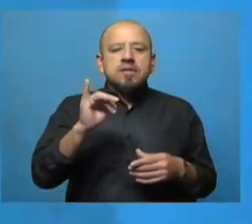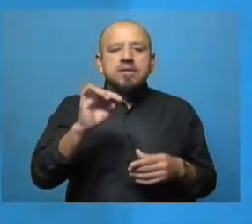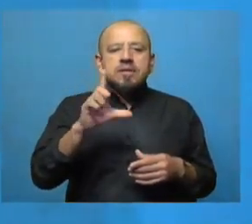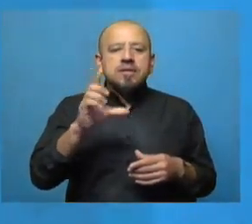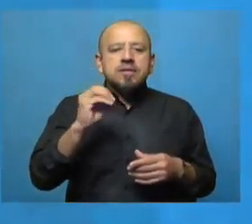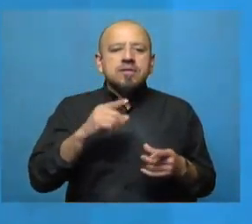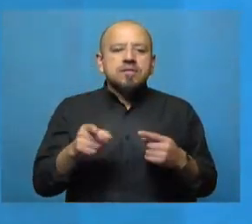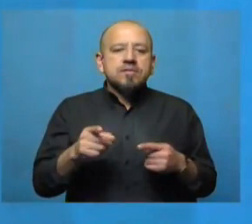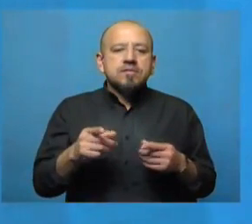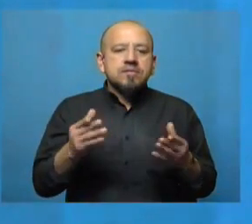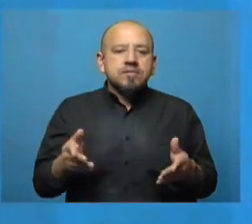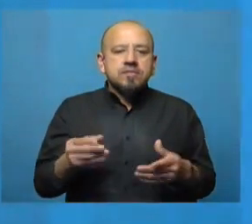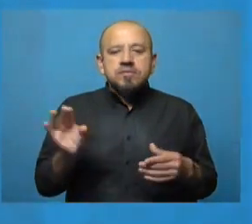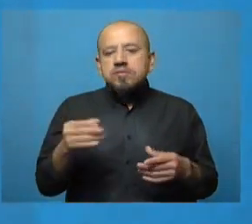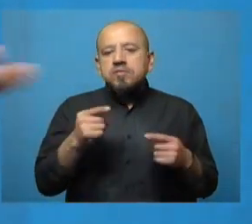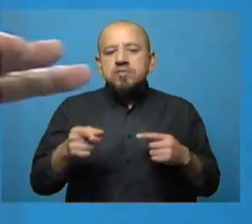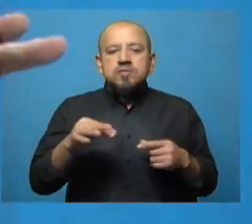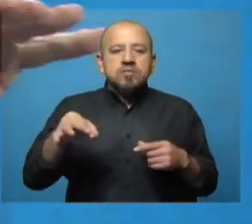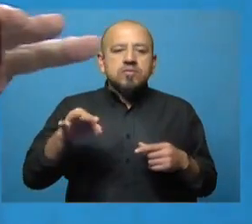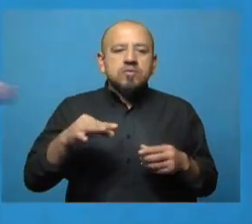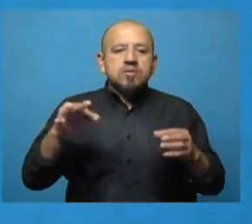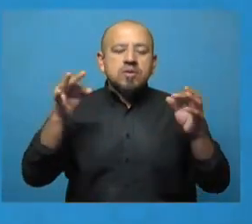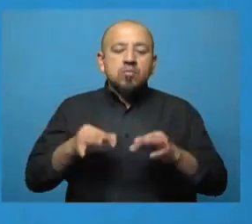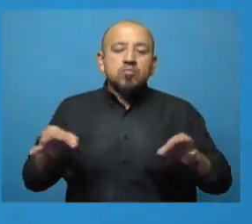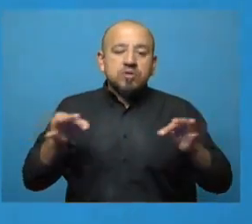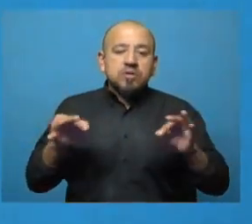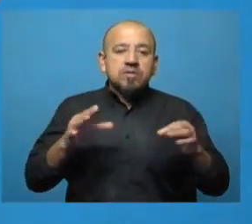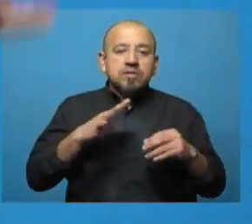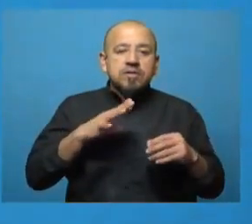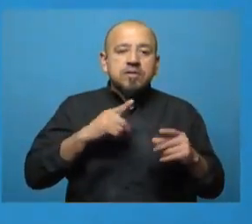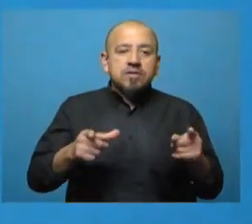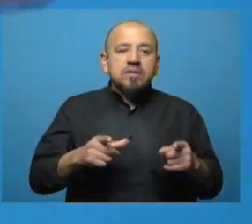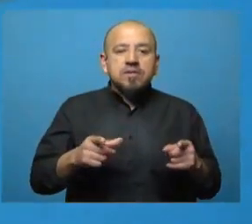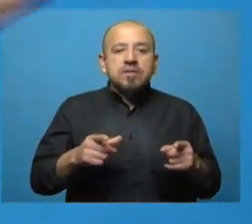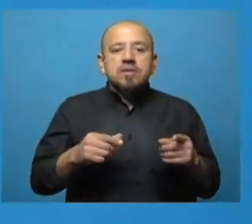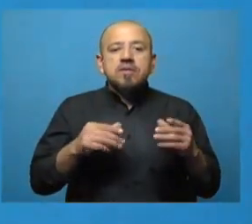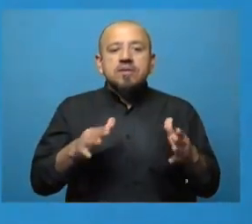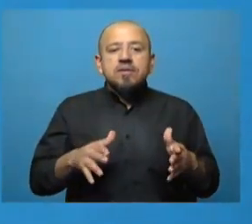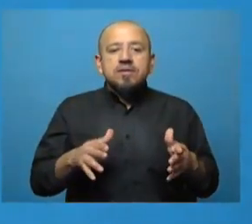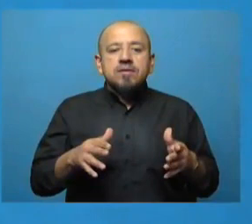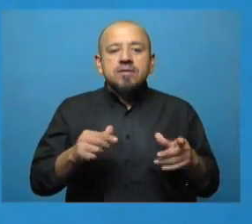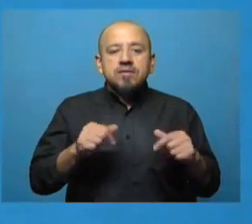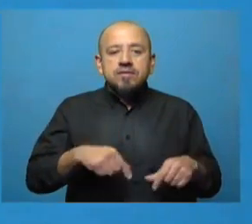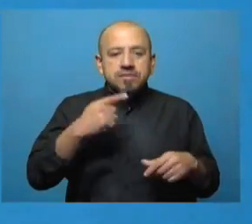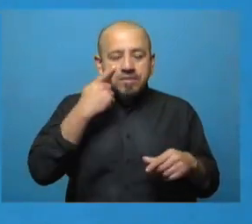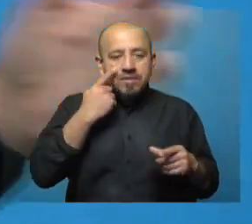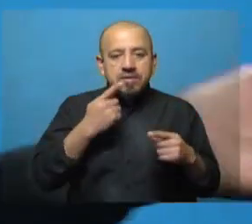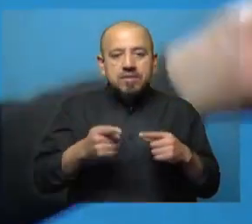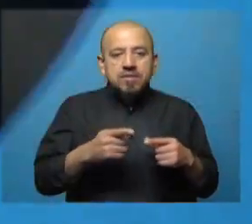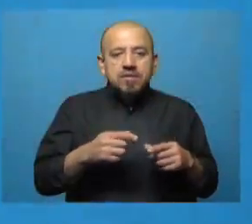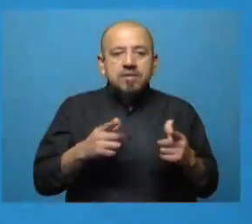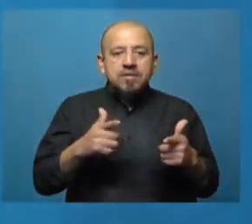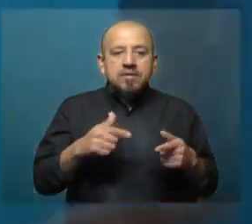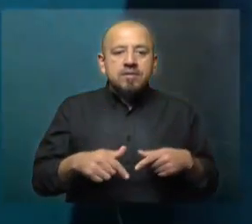que era el programa que veía todo el mundo que era el único programa de música que había en el mundo porque era lo que se veía acá Chau no